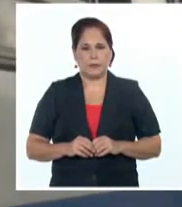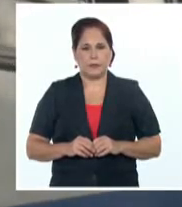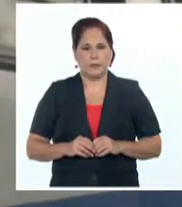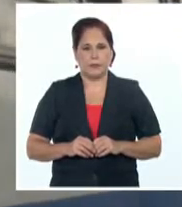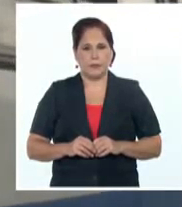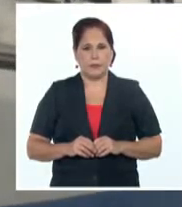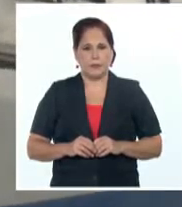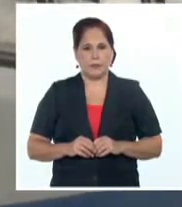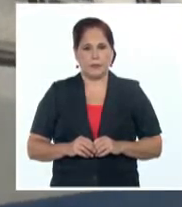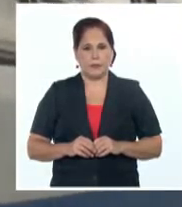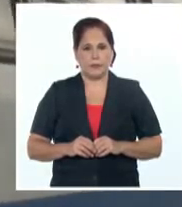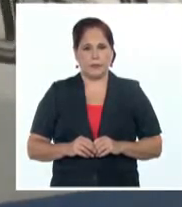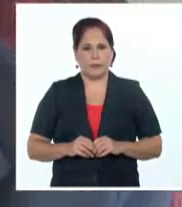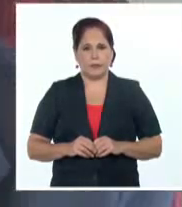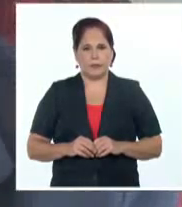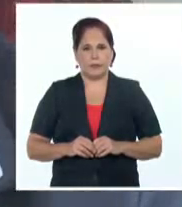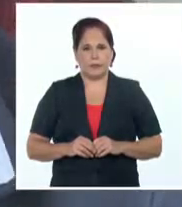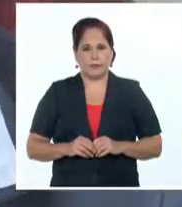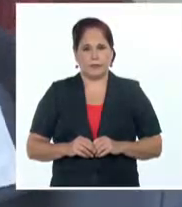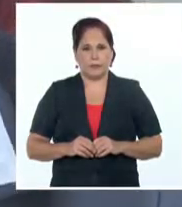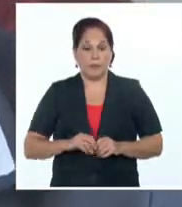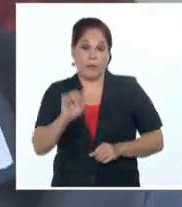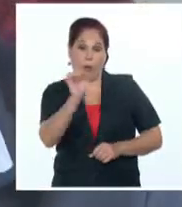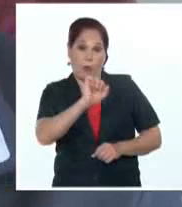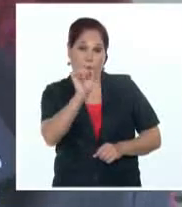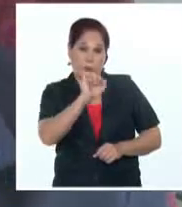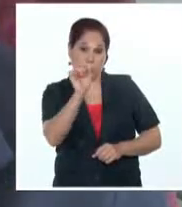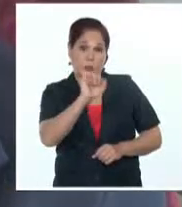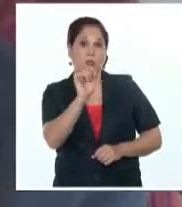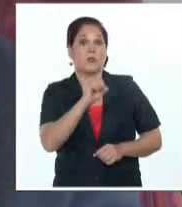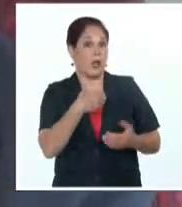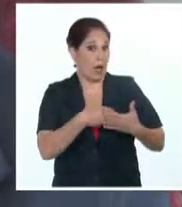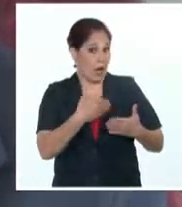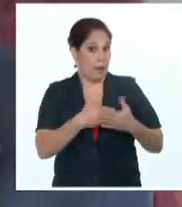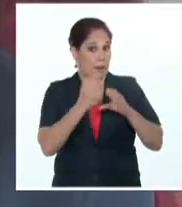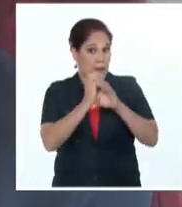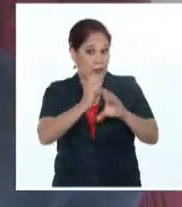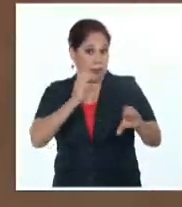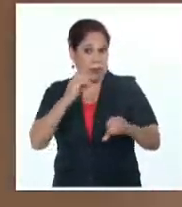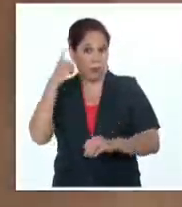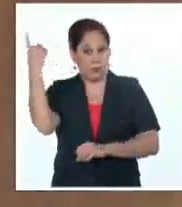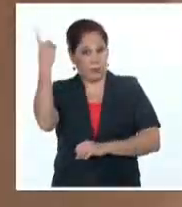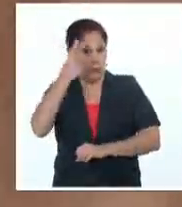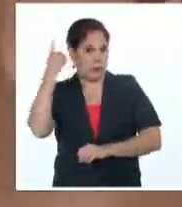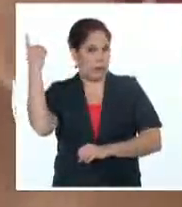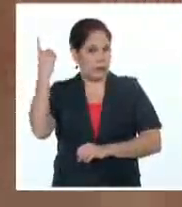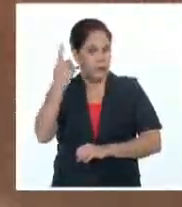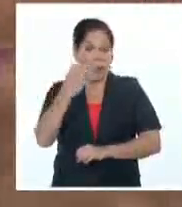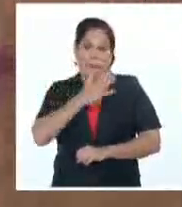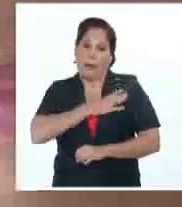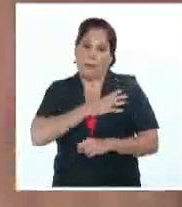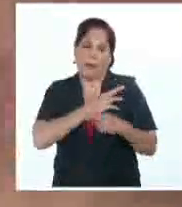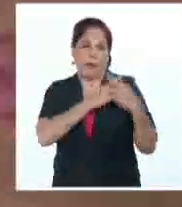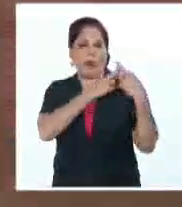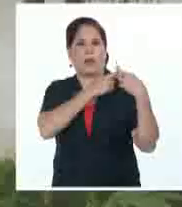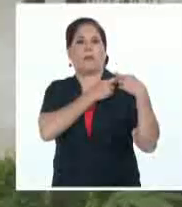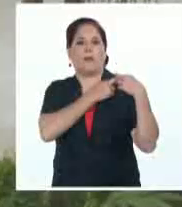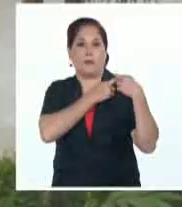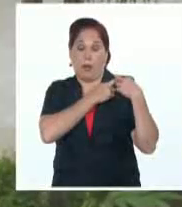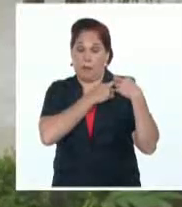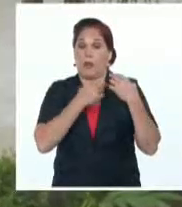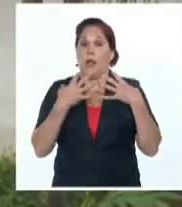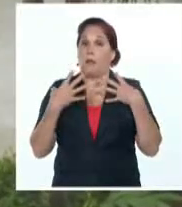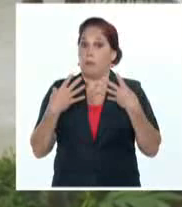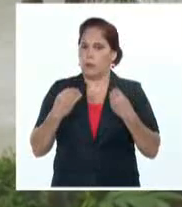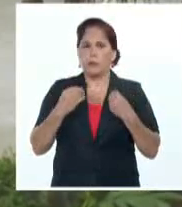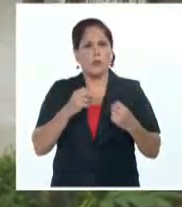Es que la guapa va. Conducir al servicio de la empresa de ómnibus Nacionales es una de sus aspiraciones. Gilma